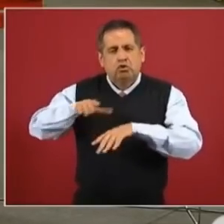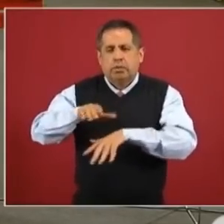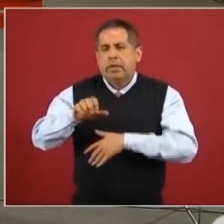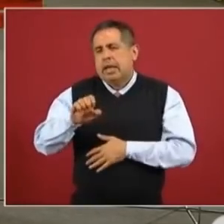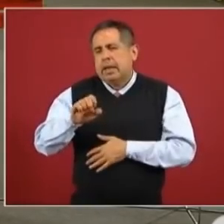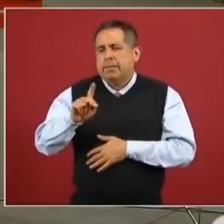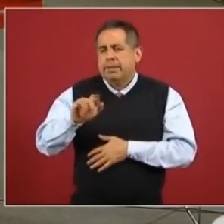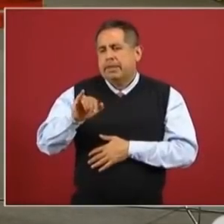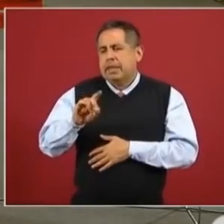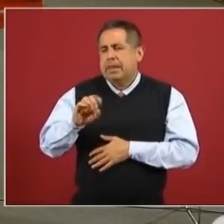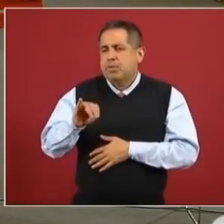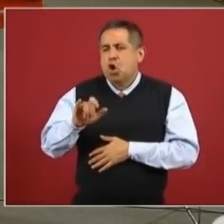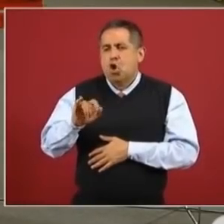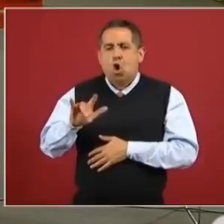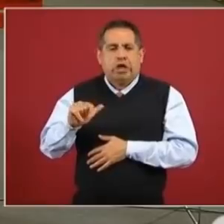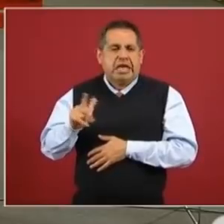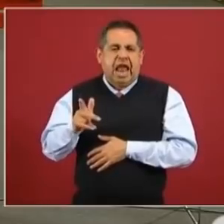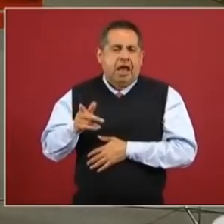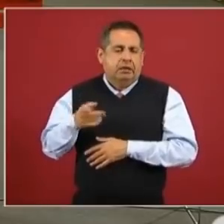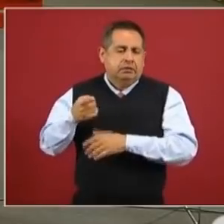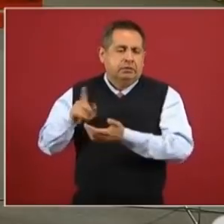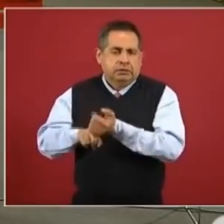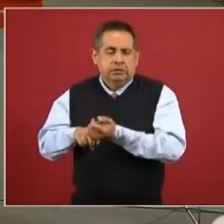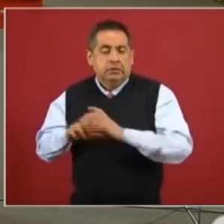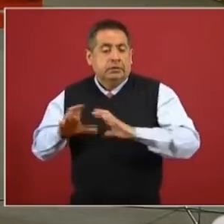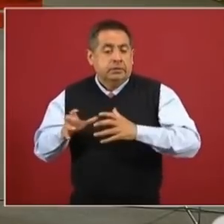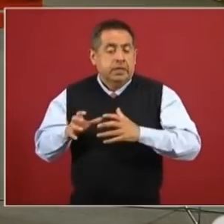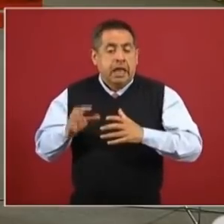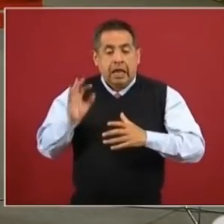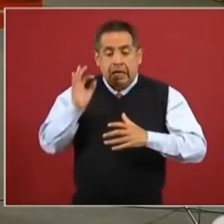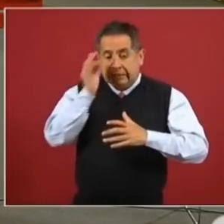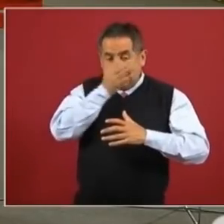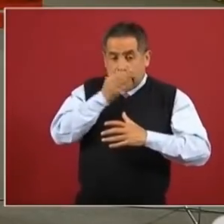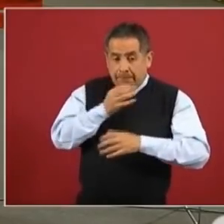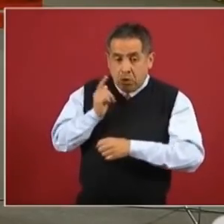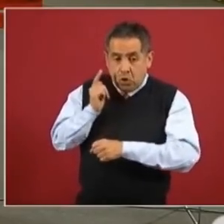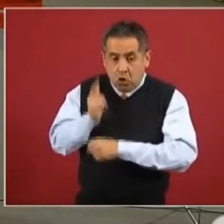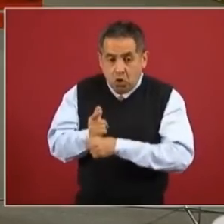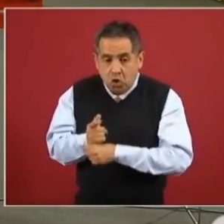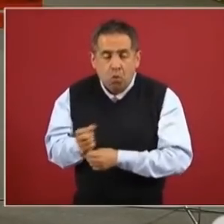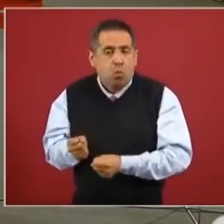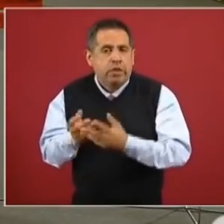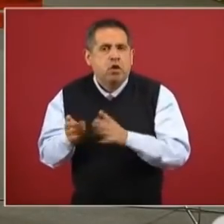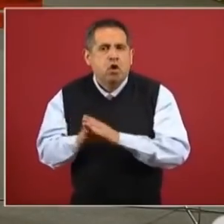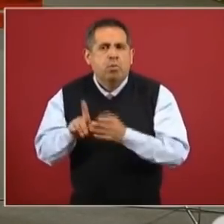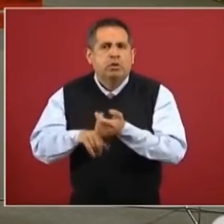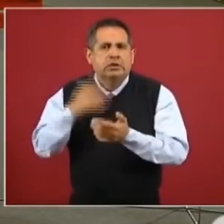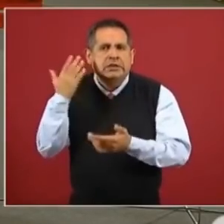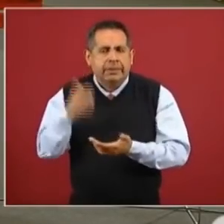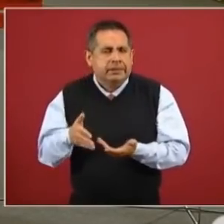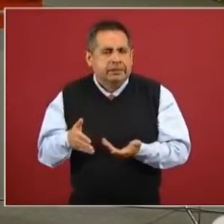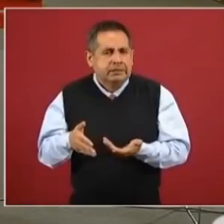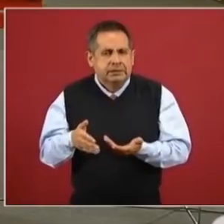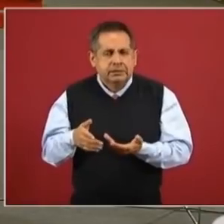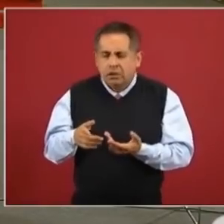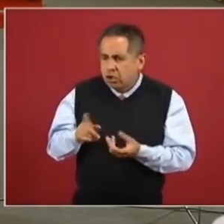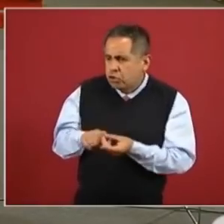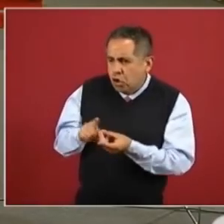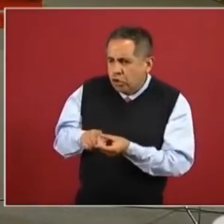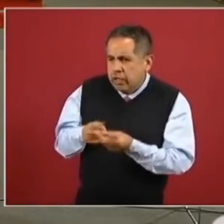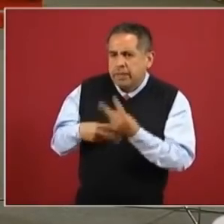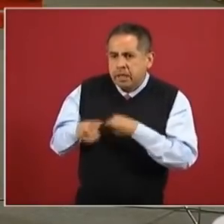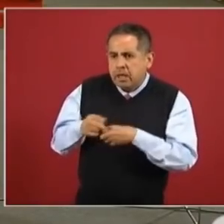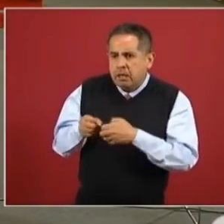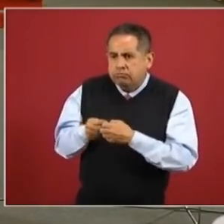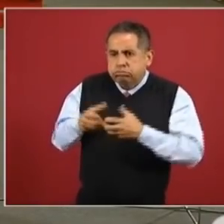de Enfermedades Transmisibles, vamos a hablar de sarampión y que detectamos un brote. Pero ¿cómo se detecta un brote? ¿Cómo sabemos